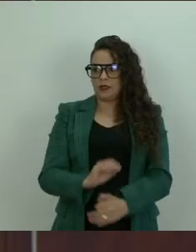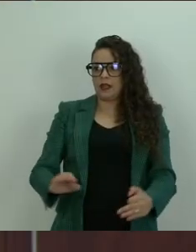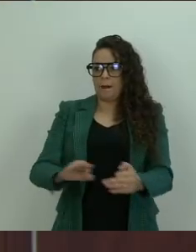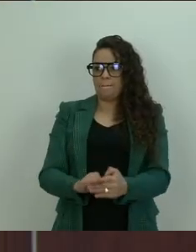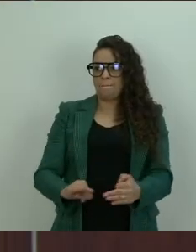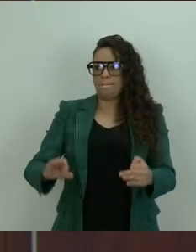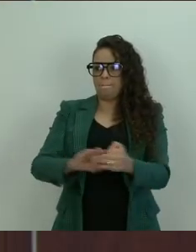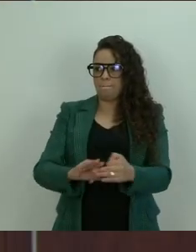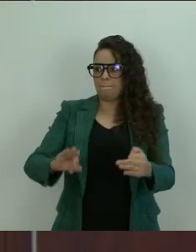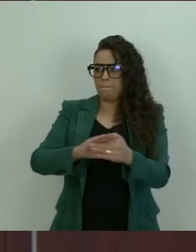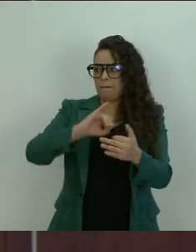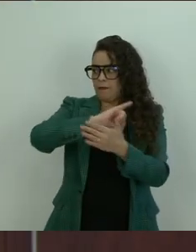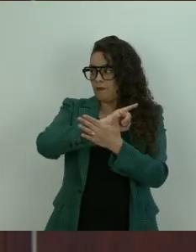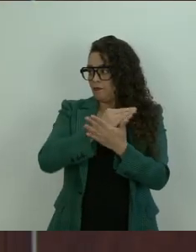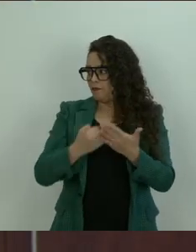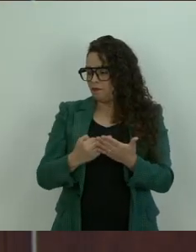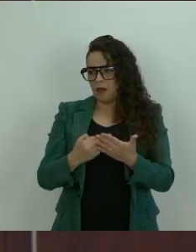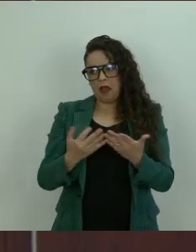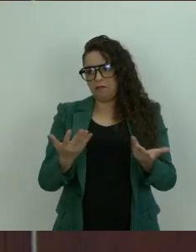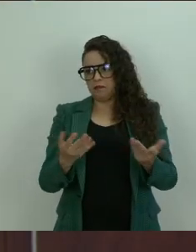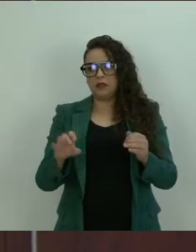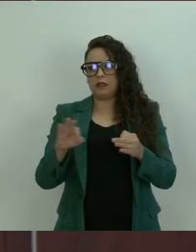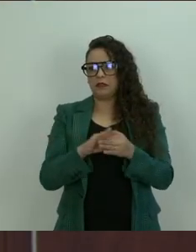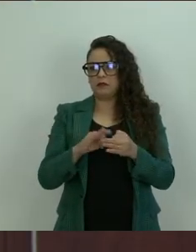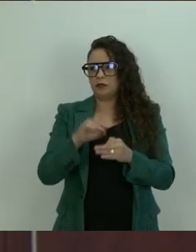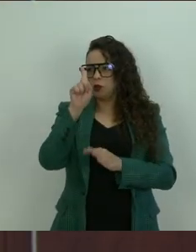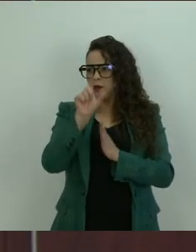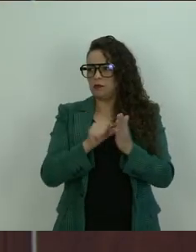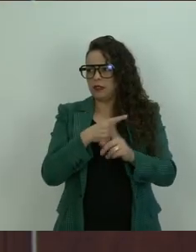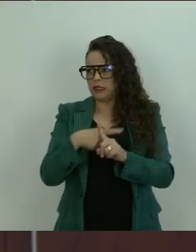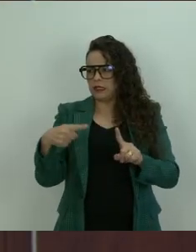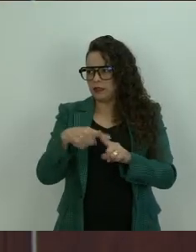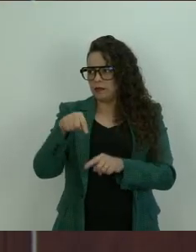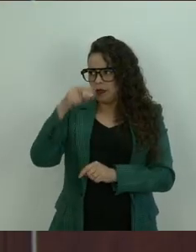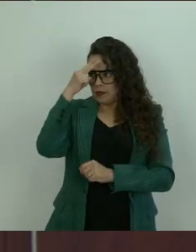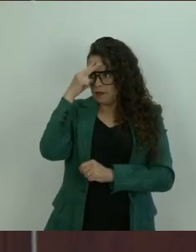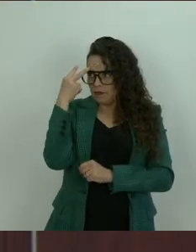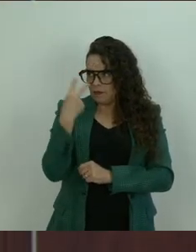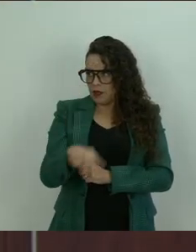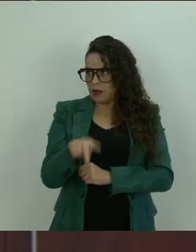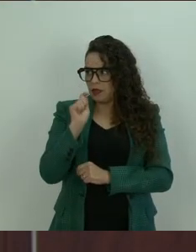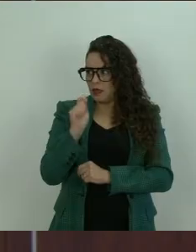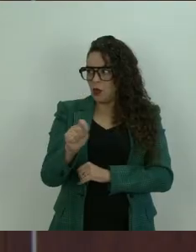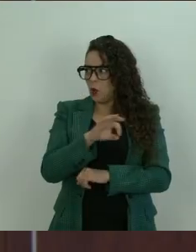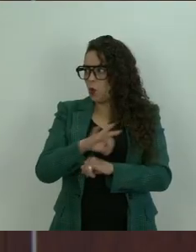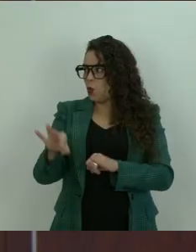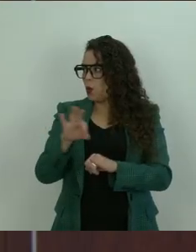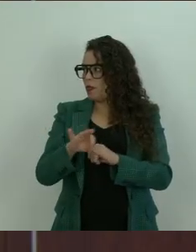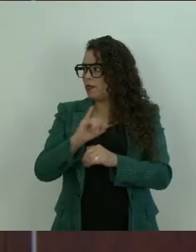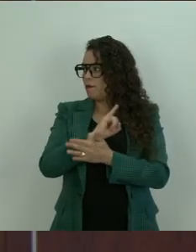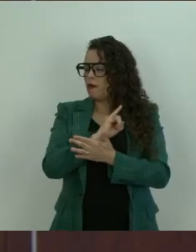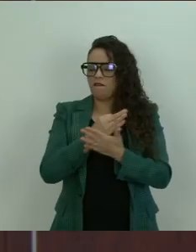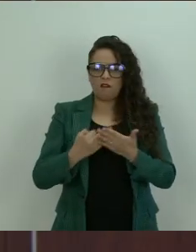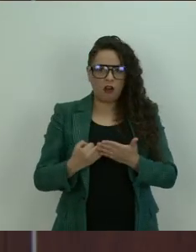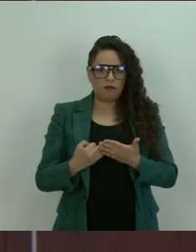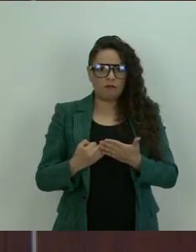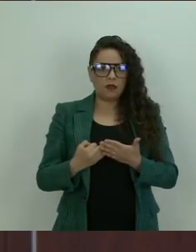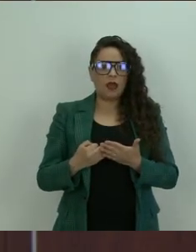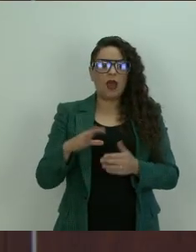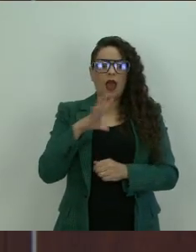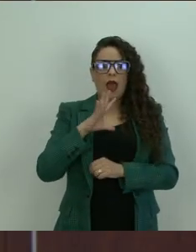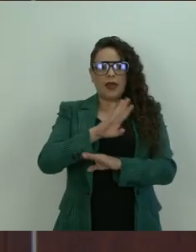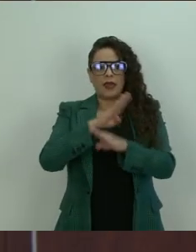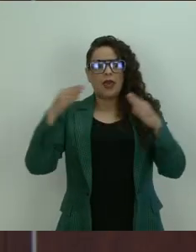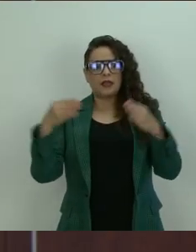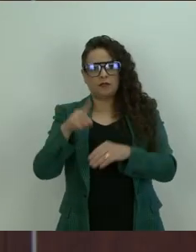hecho, México hace más o menos un mes y medio rindió el informe último y hay recomendaciones específicas